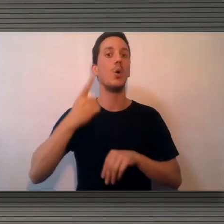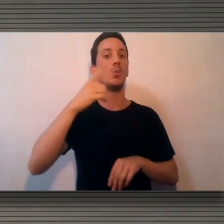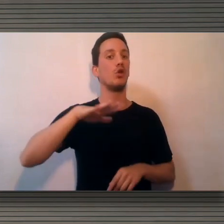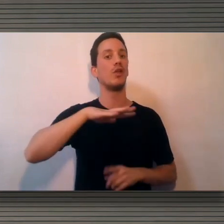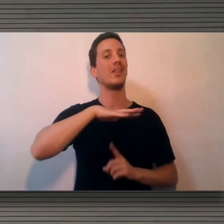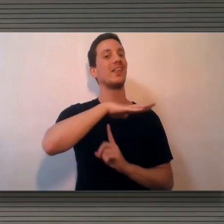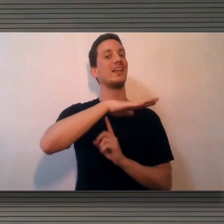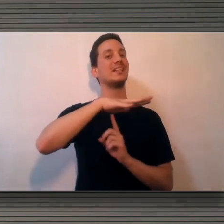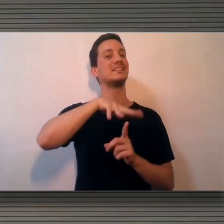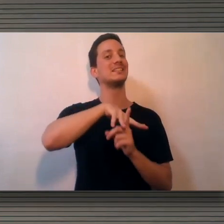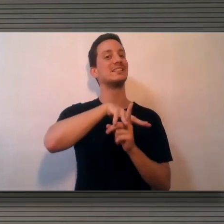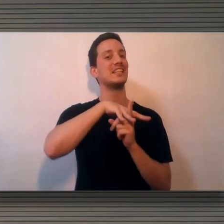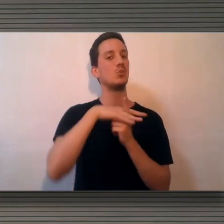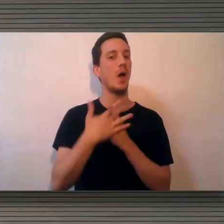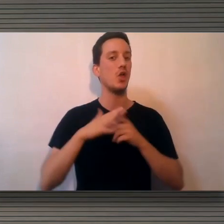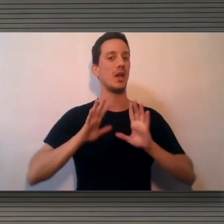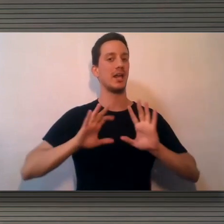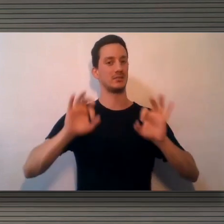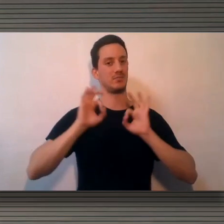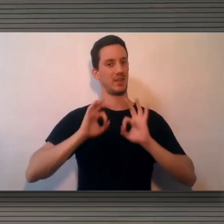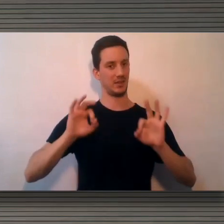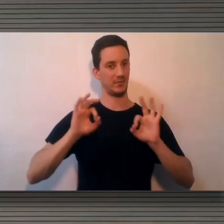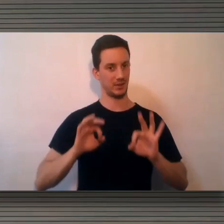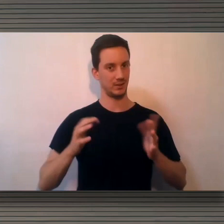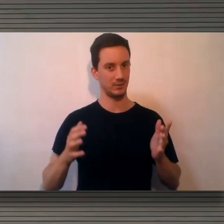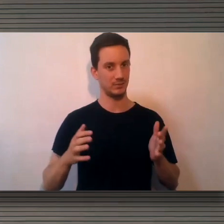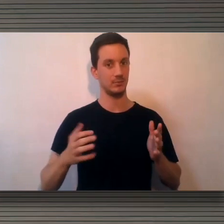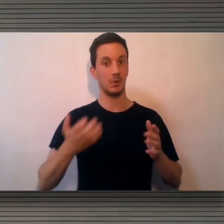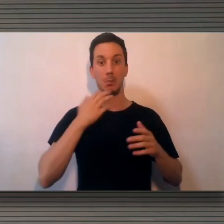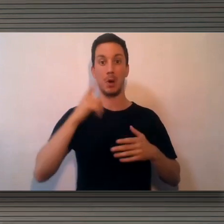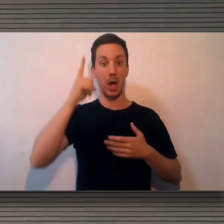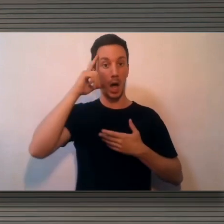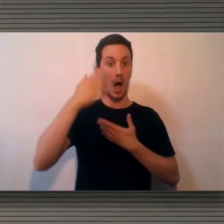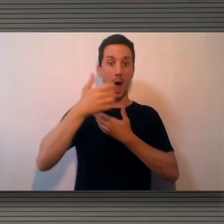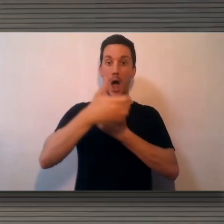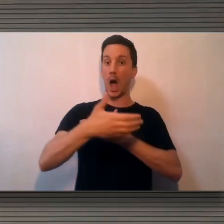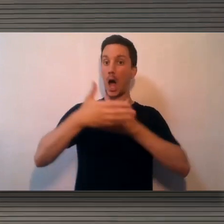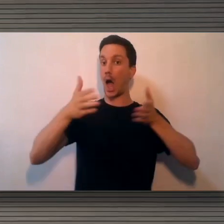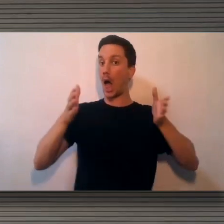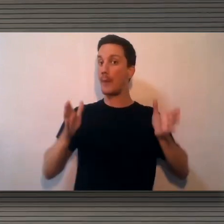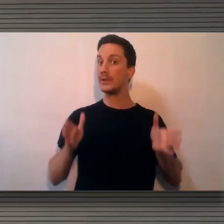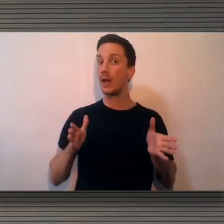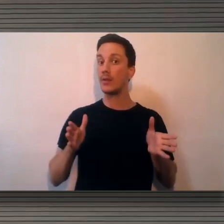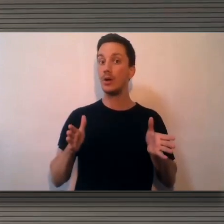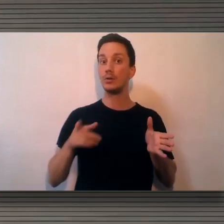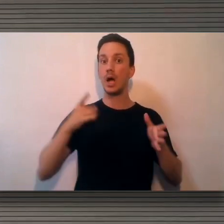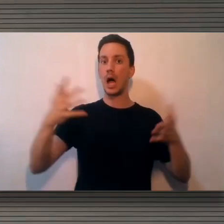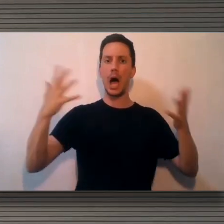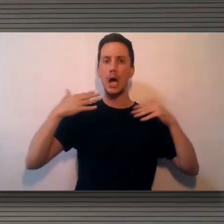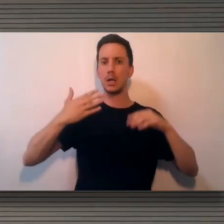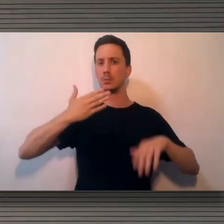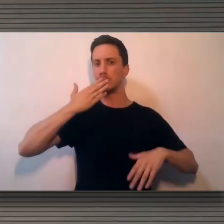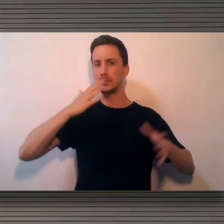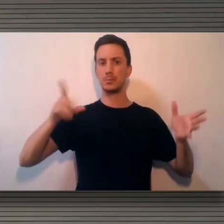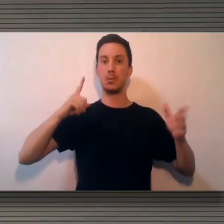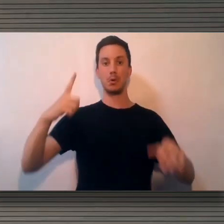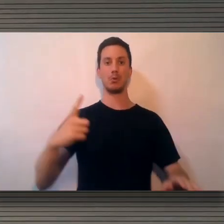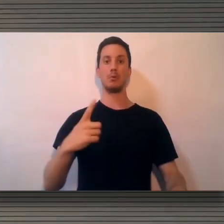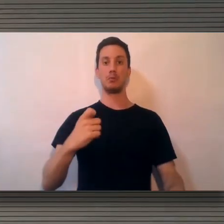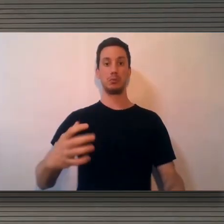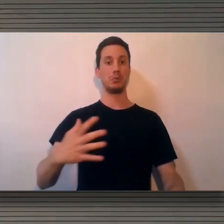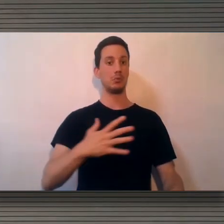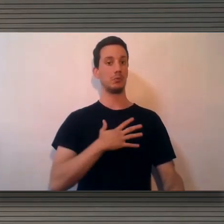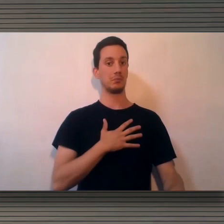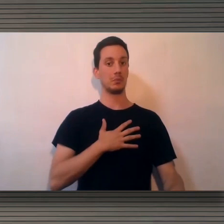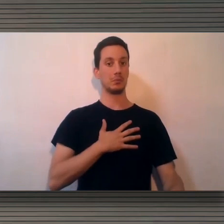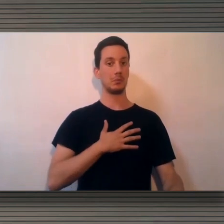determinadas circunstancias que son pues una habitación, ¿no? Sin aire, que no se vaya, pues te pones el spray transparente y el spray transparente